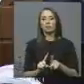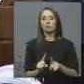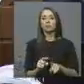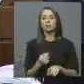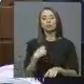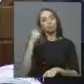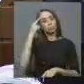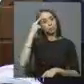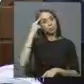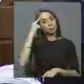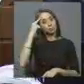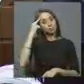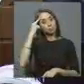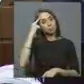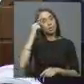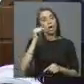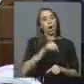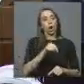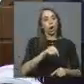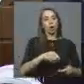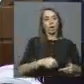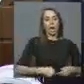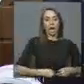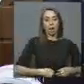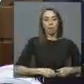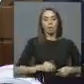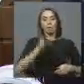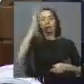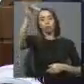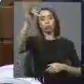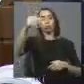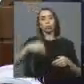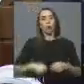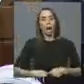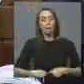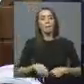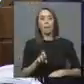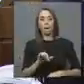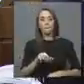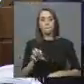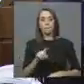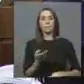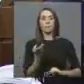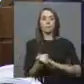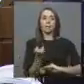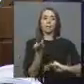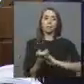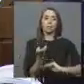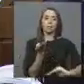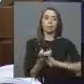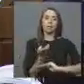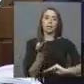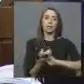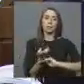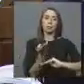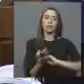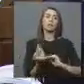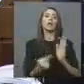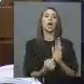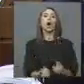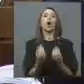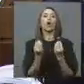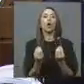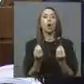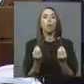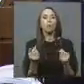estoy convencido de que va a ser hambre para hoy hambre para bañar las pymes han pedido reiteradamente esto señor presidente cómo